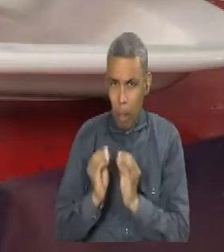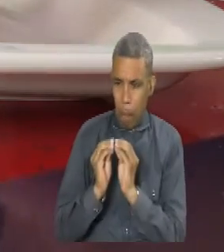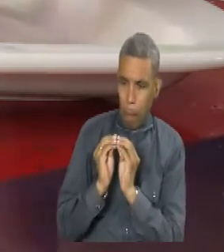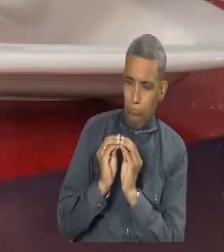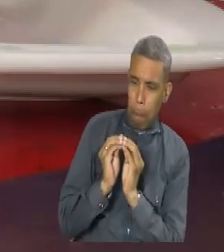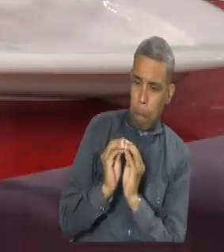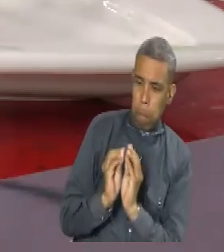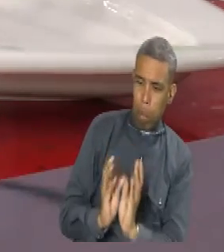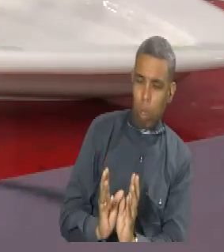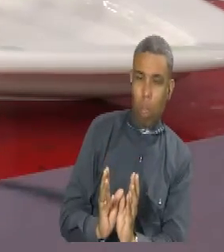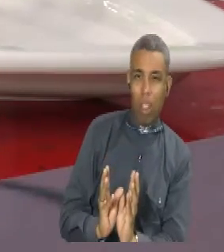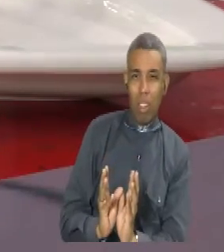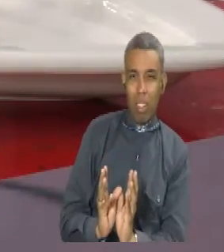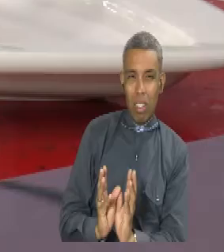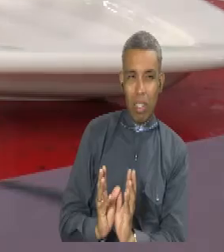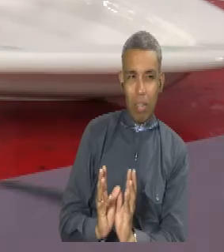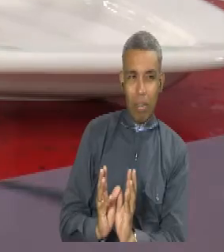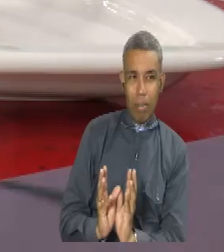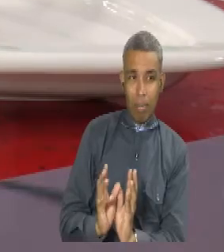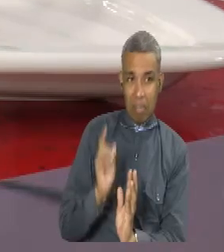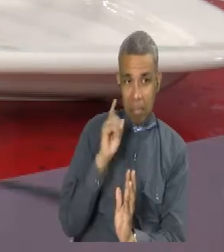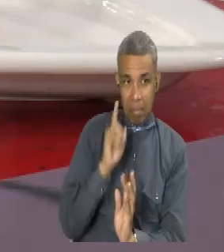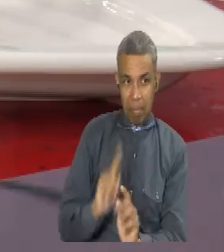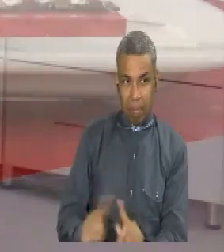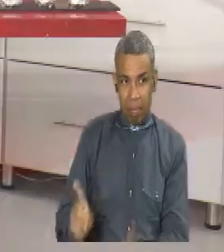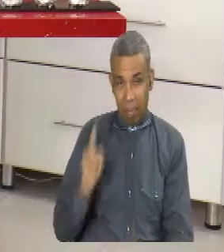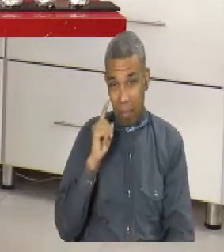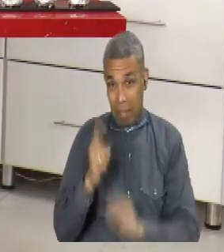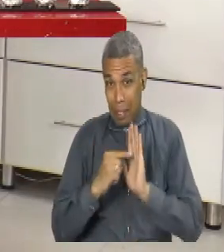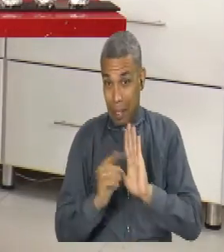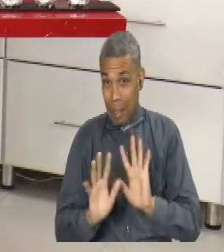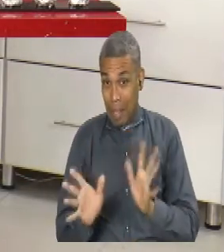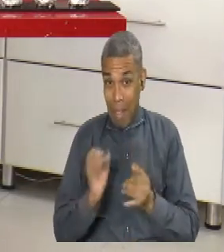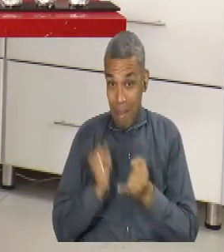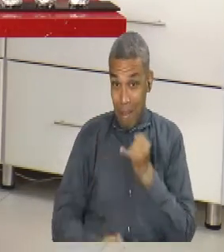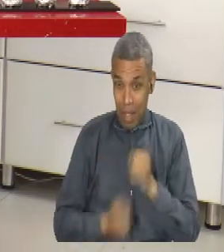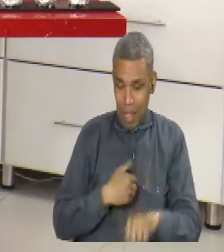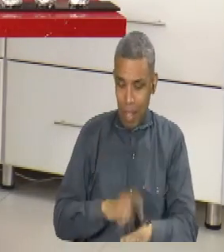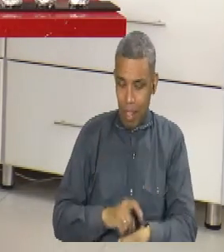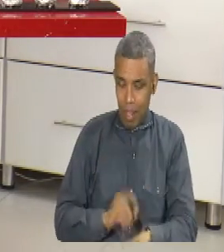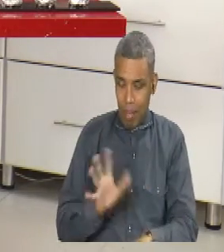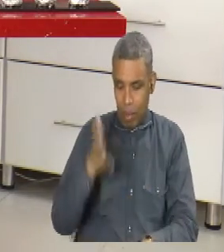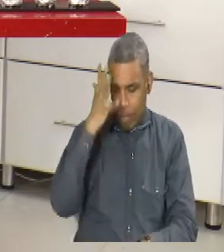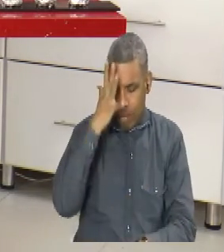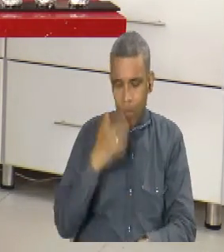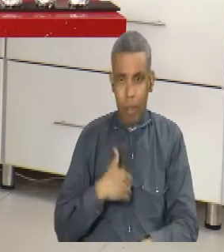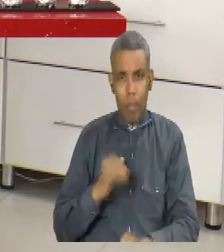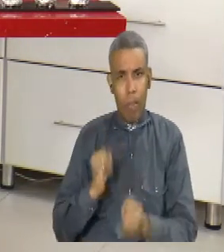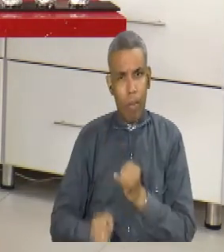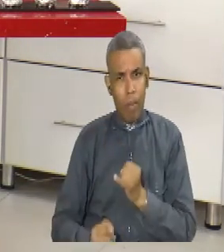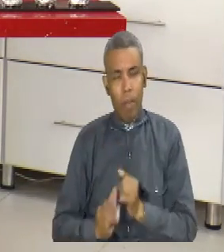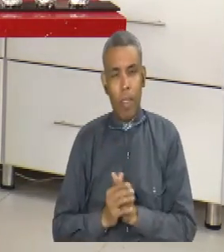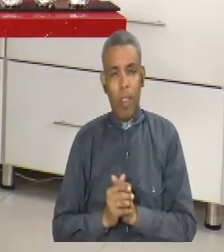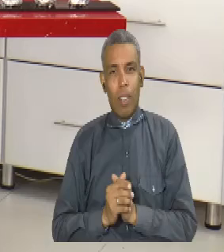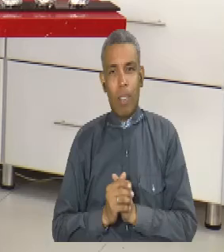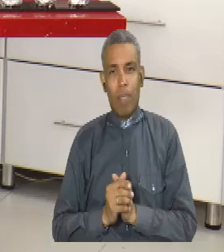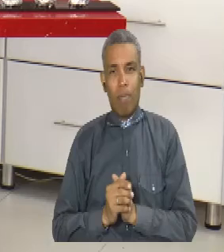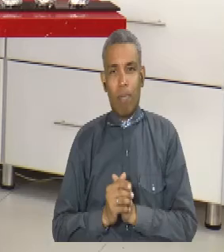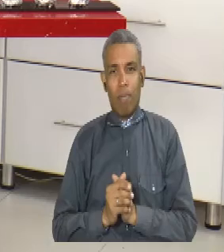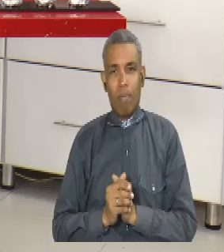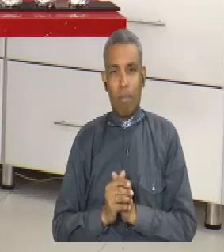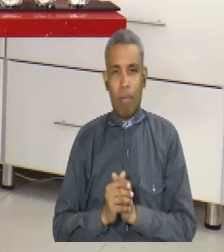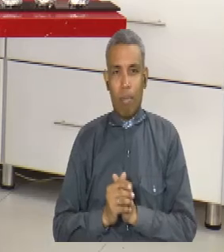temperatura. Vean, está diferente. Ya nuestro programa está terminando. ¿Cuál es la idea? Que queden las